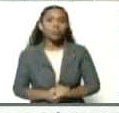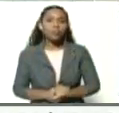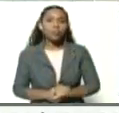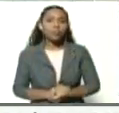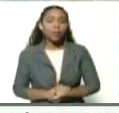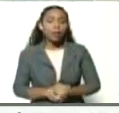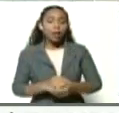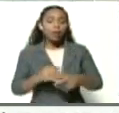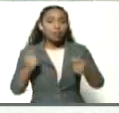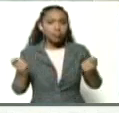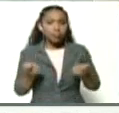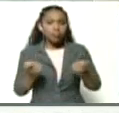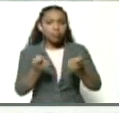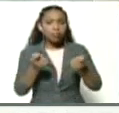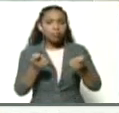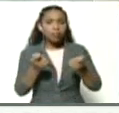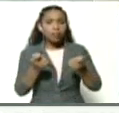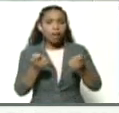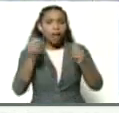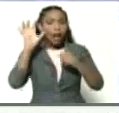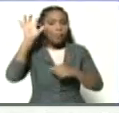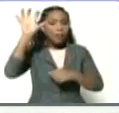cultivar nuestra patria en valores,